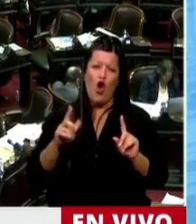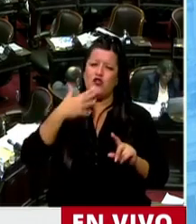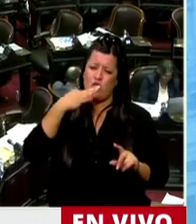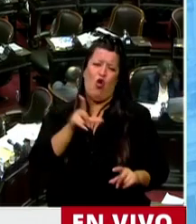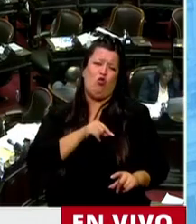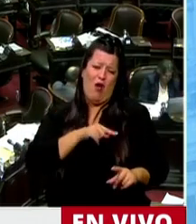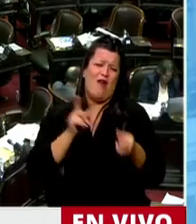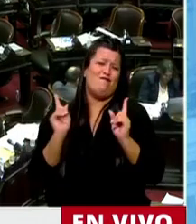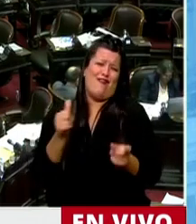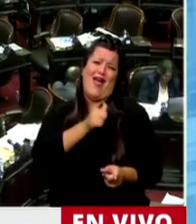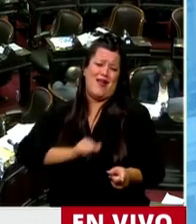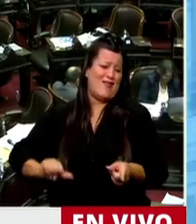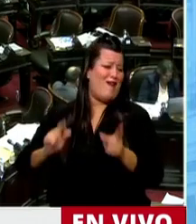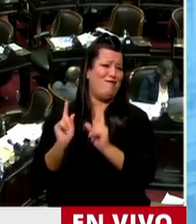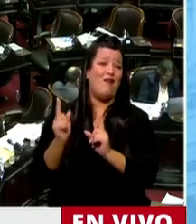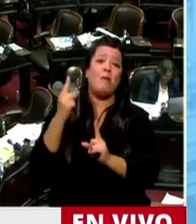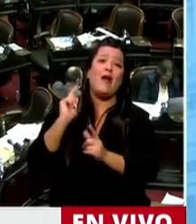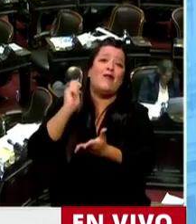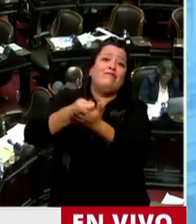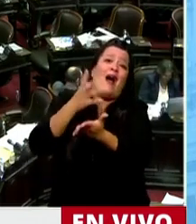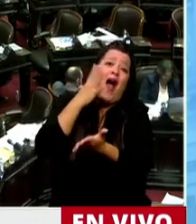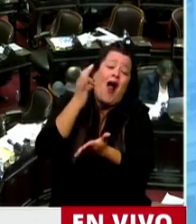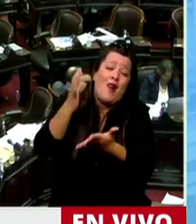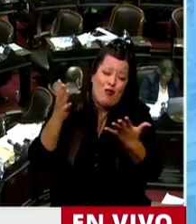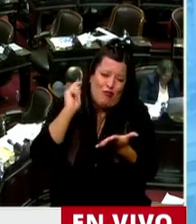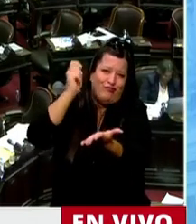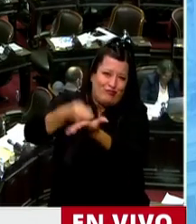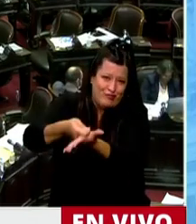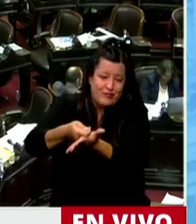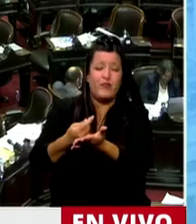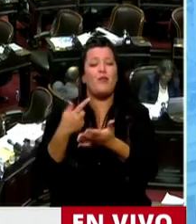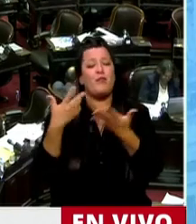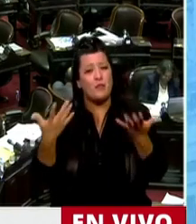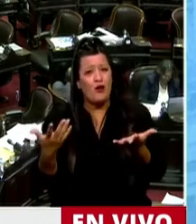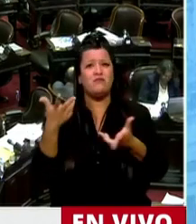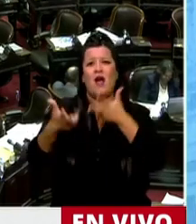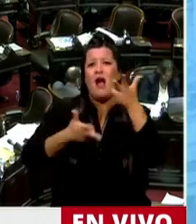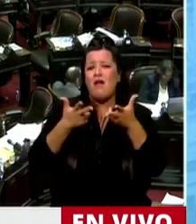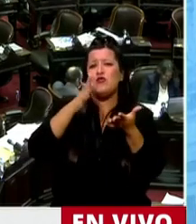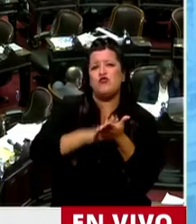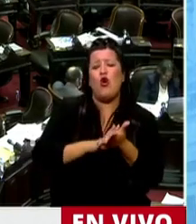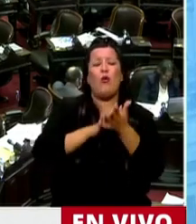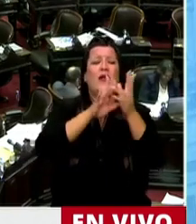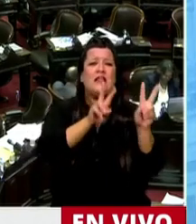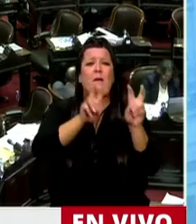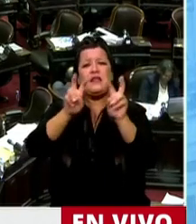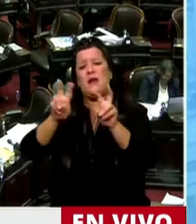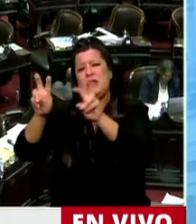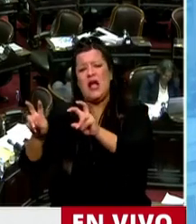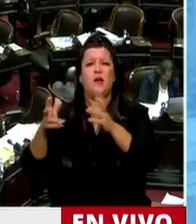nosotros nos toca hacer. Por eso cuando hablamos de estas cuestiones, cuando